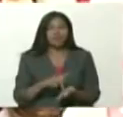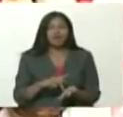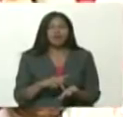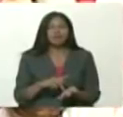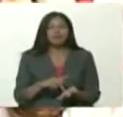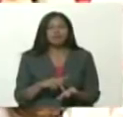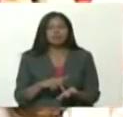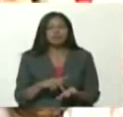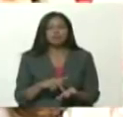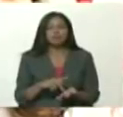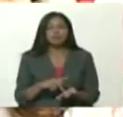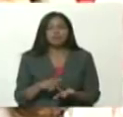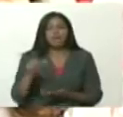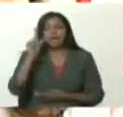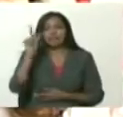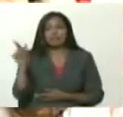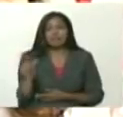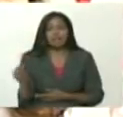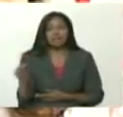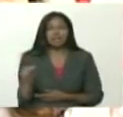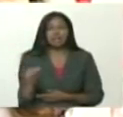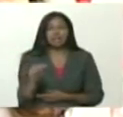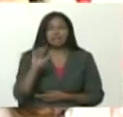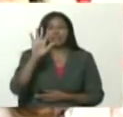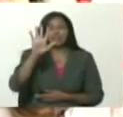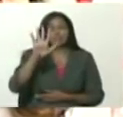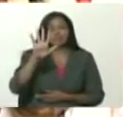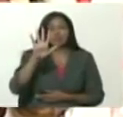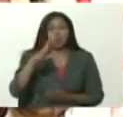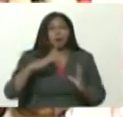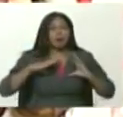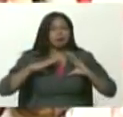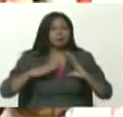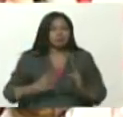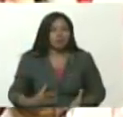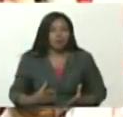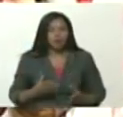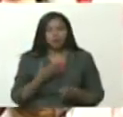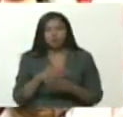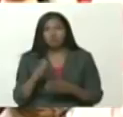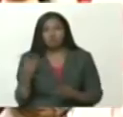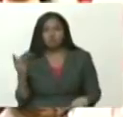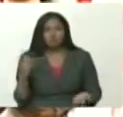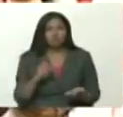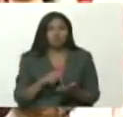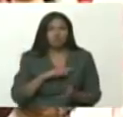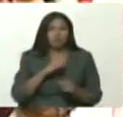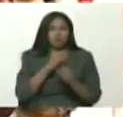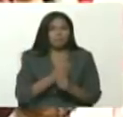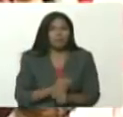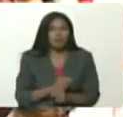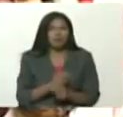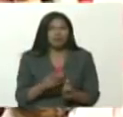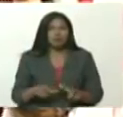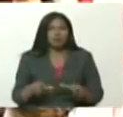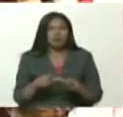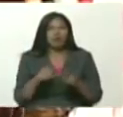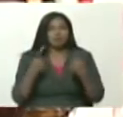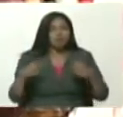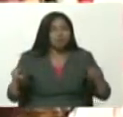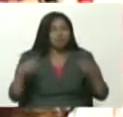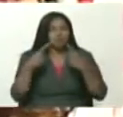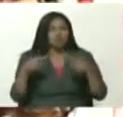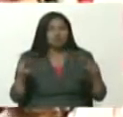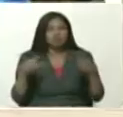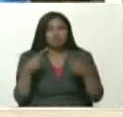el 5, muy cansados. Simplemente al llegar nos estaban esperando en el Conservatorio de Música